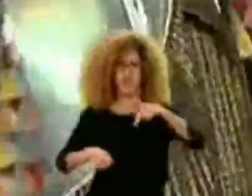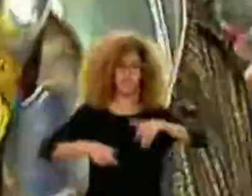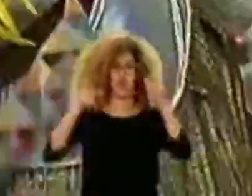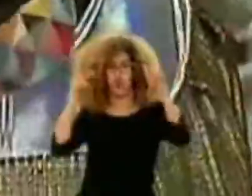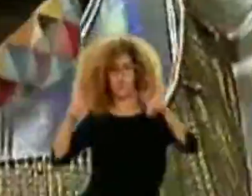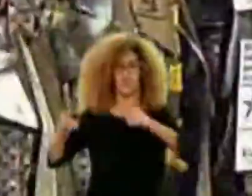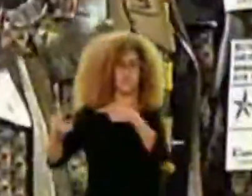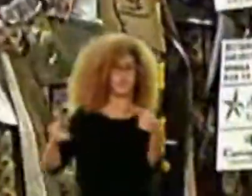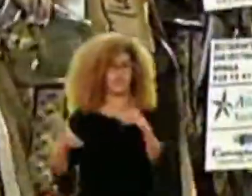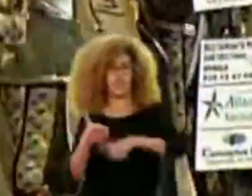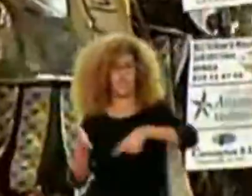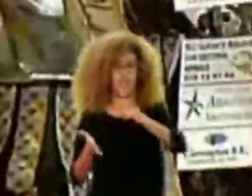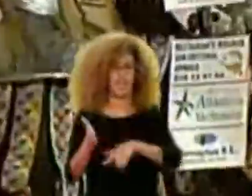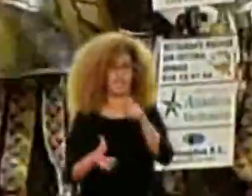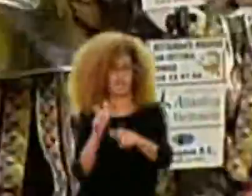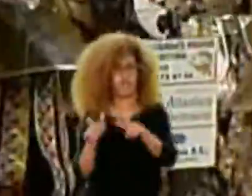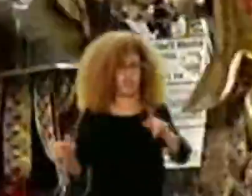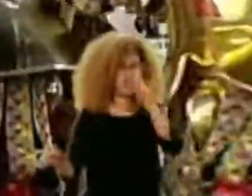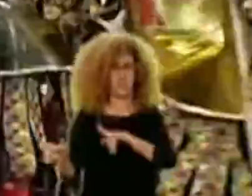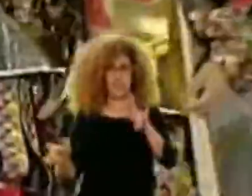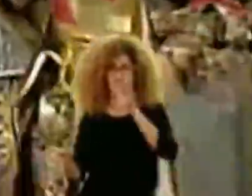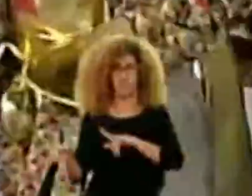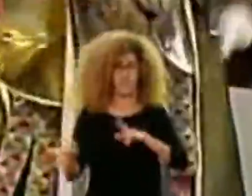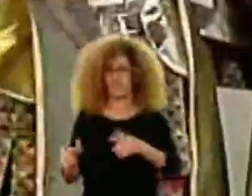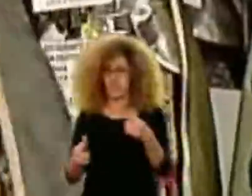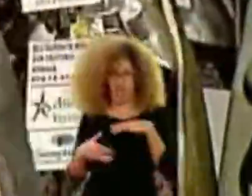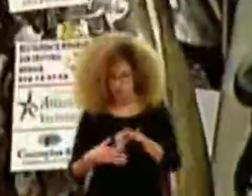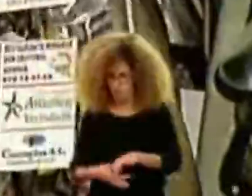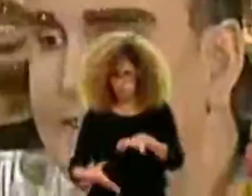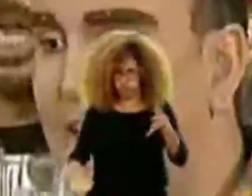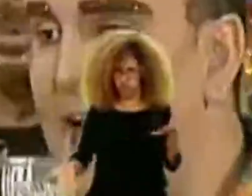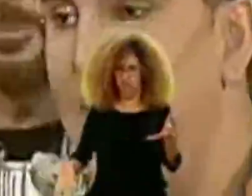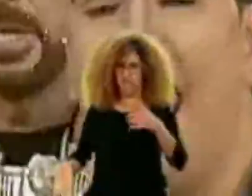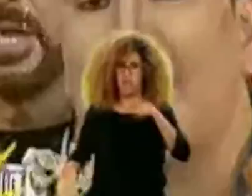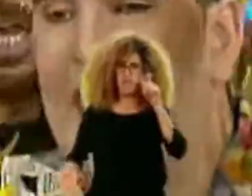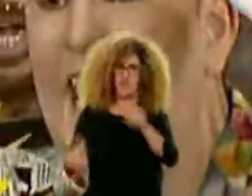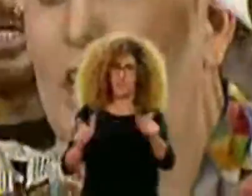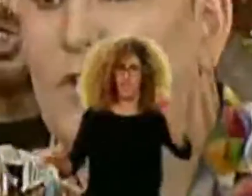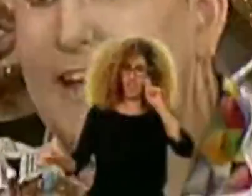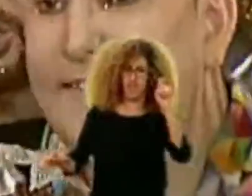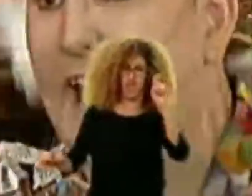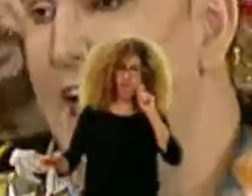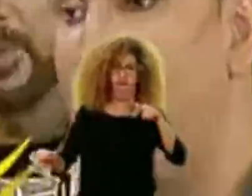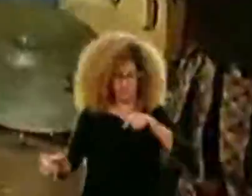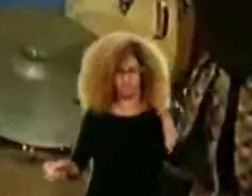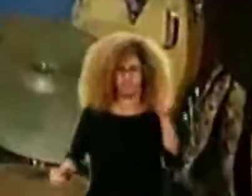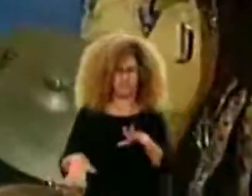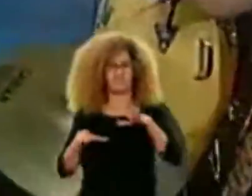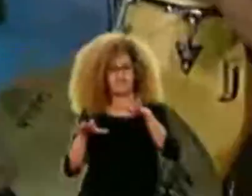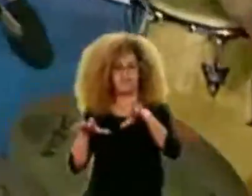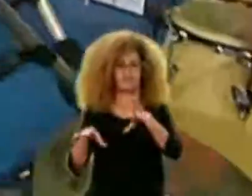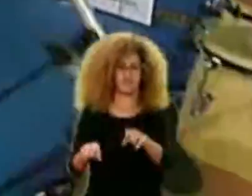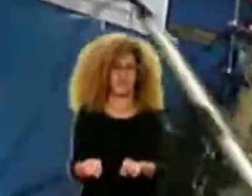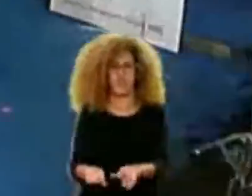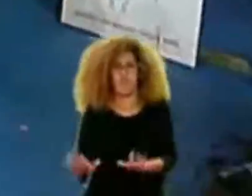alquileres. Donde el canario se siente un extraño. Donde el turista gana la conquista. Y aquí